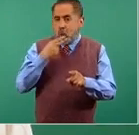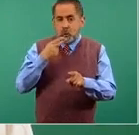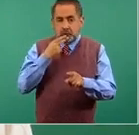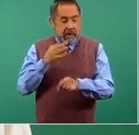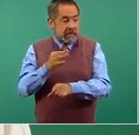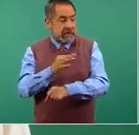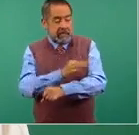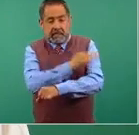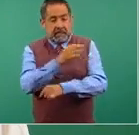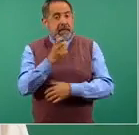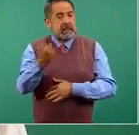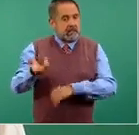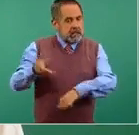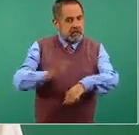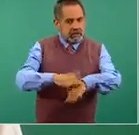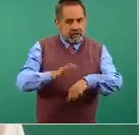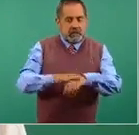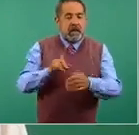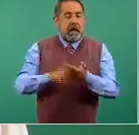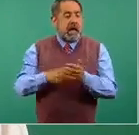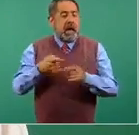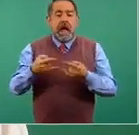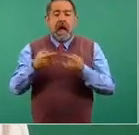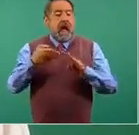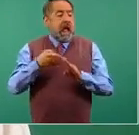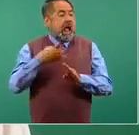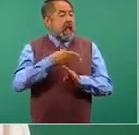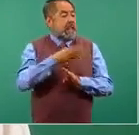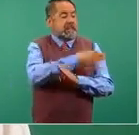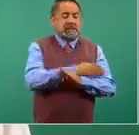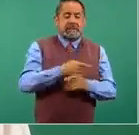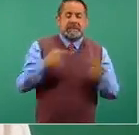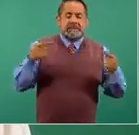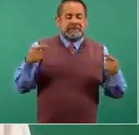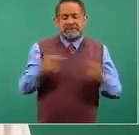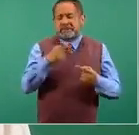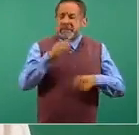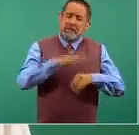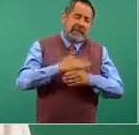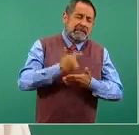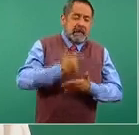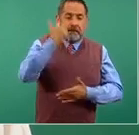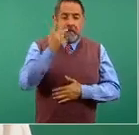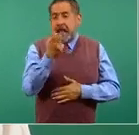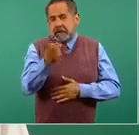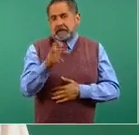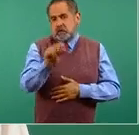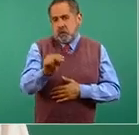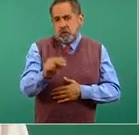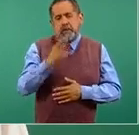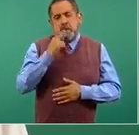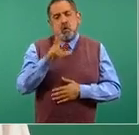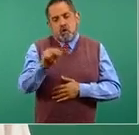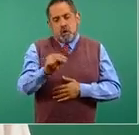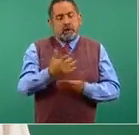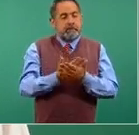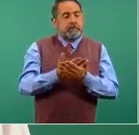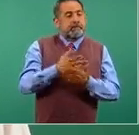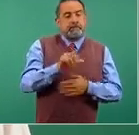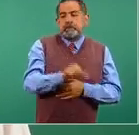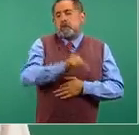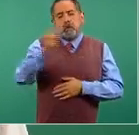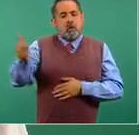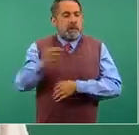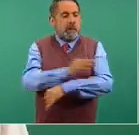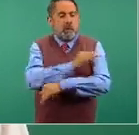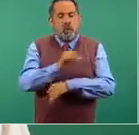en personas que tienen historia de alergia grave. Y es preferente esperar a otra